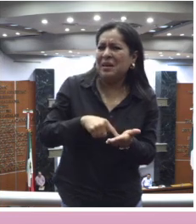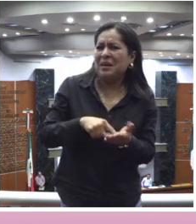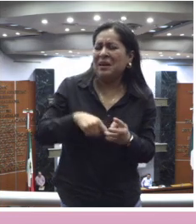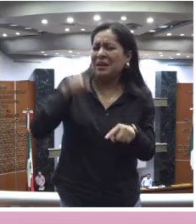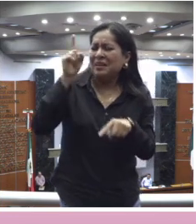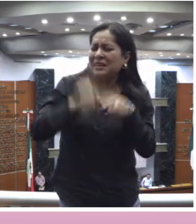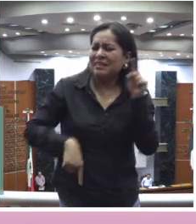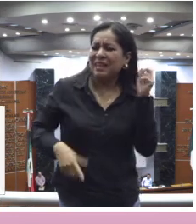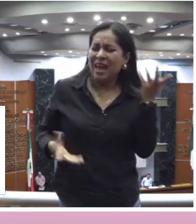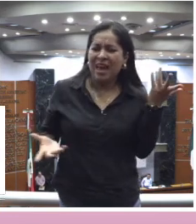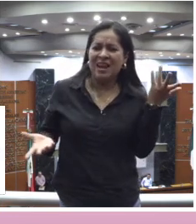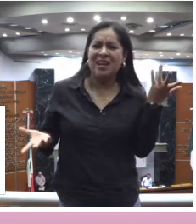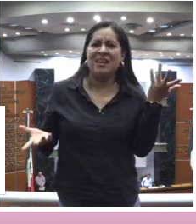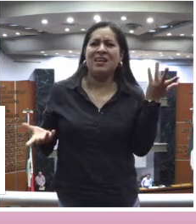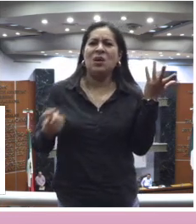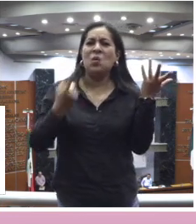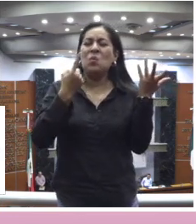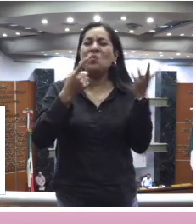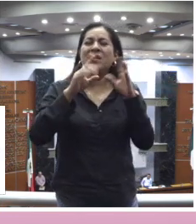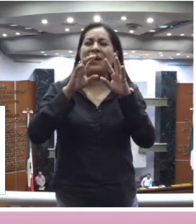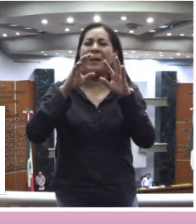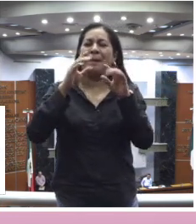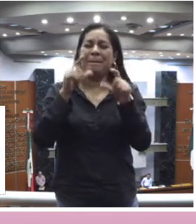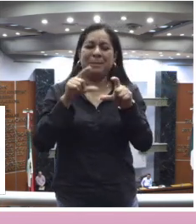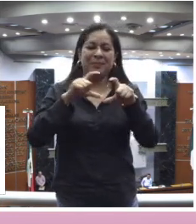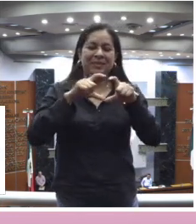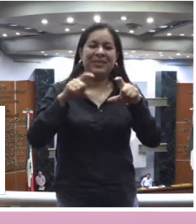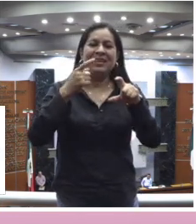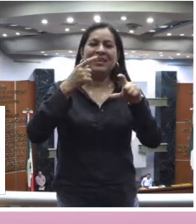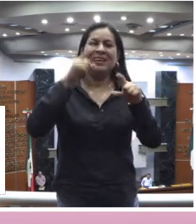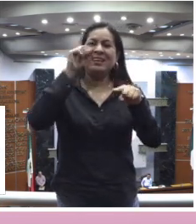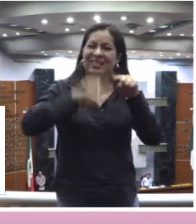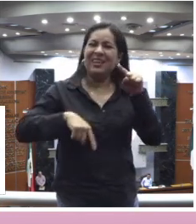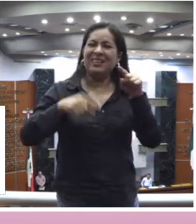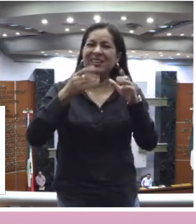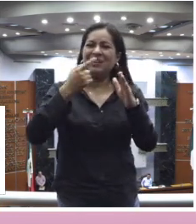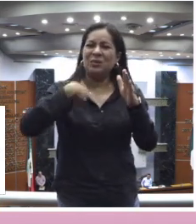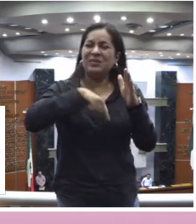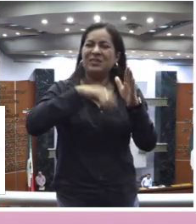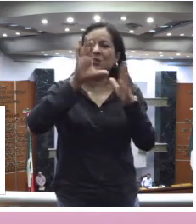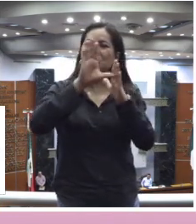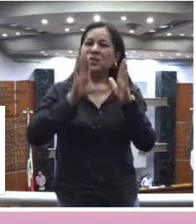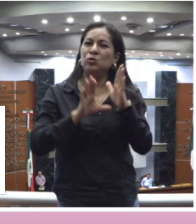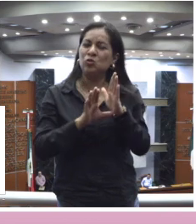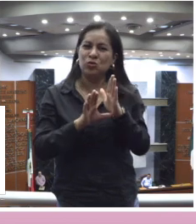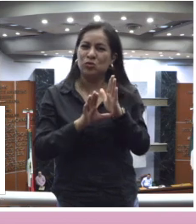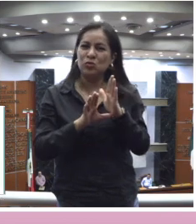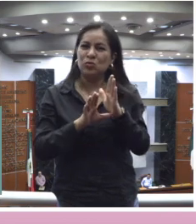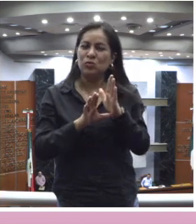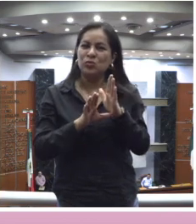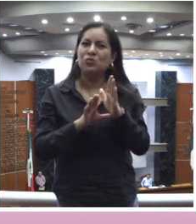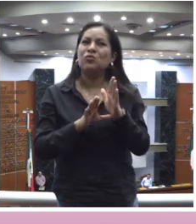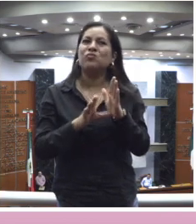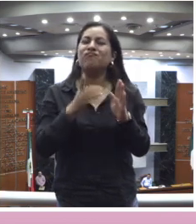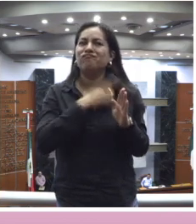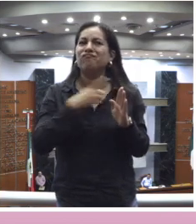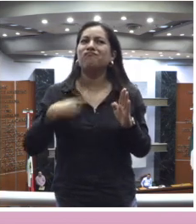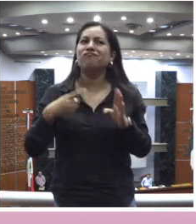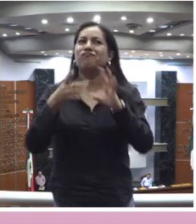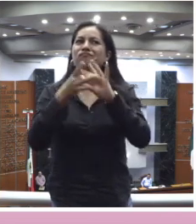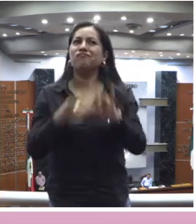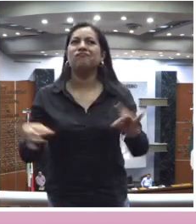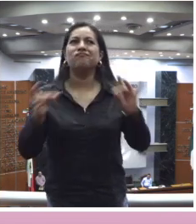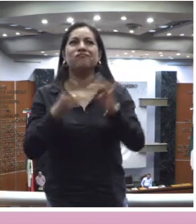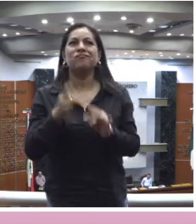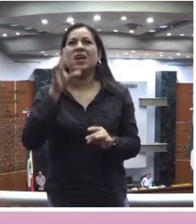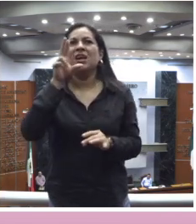dinamitar una parte de nuestra Constitución. Hay que resaltar que